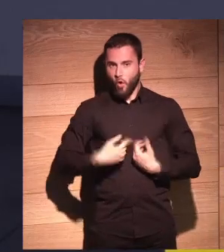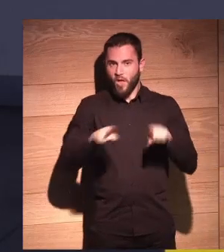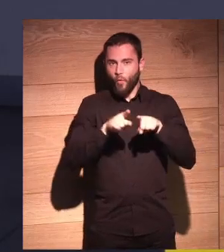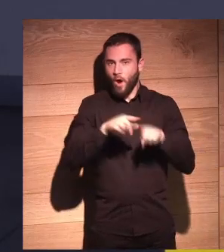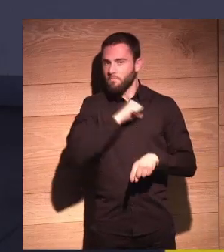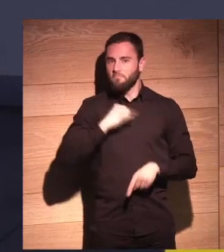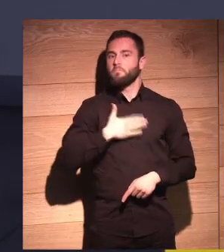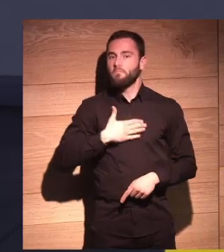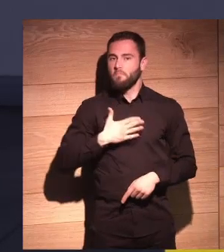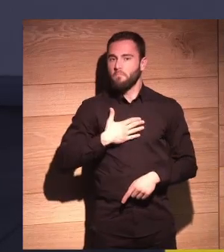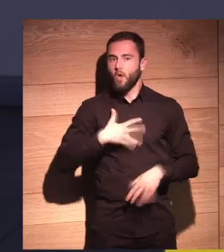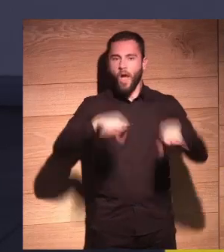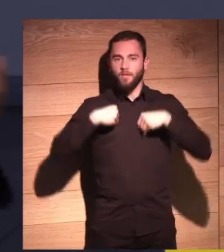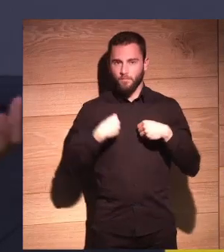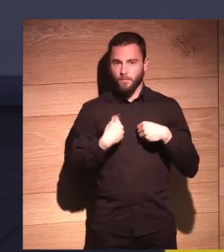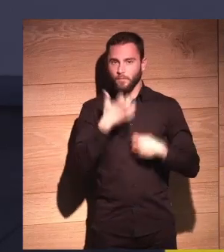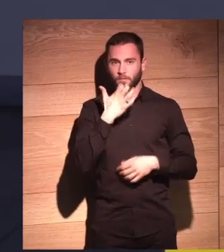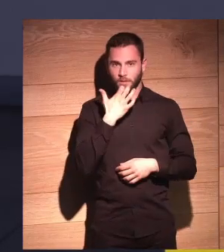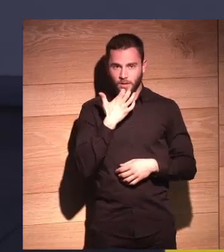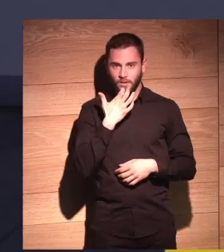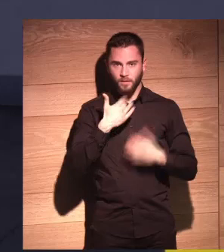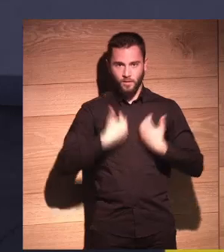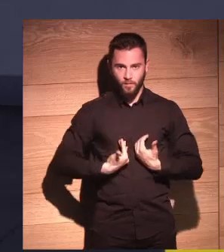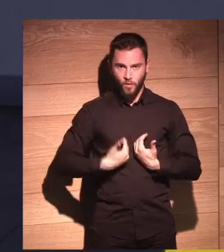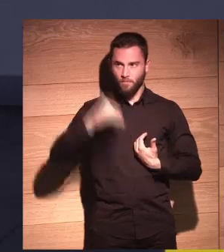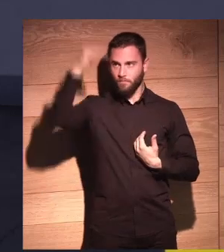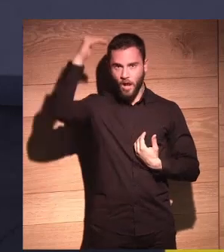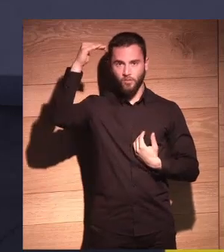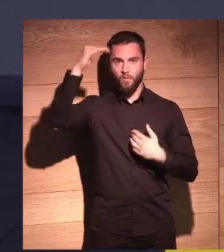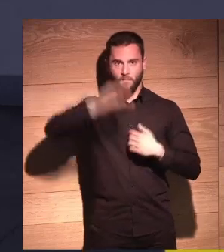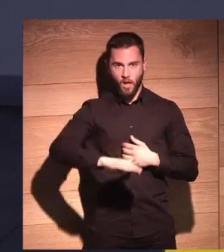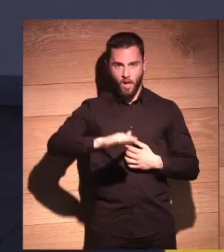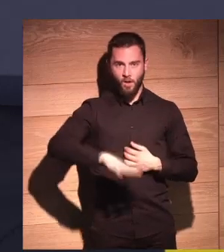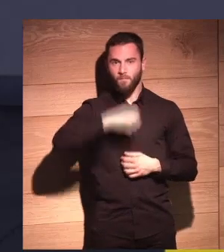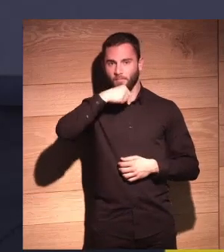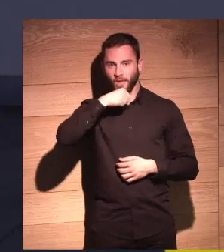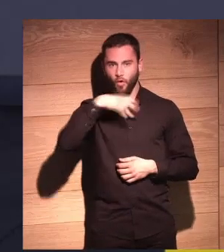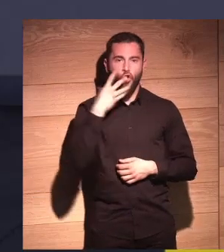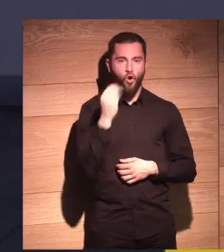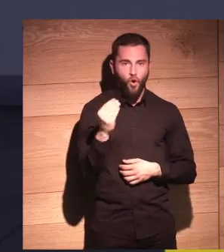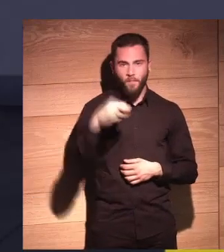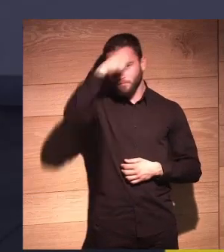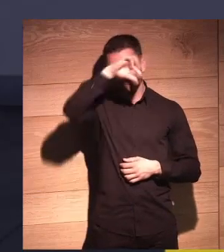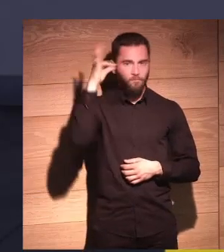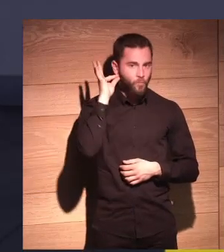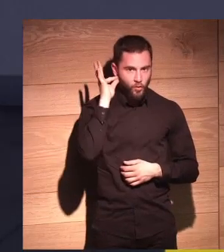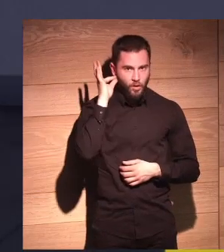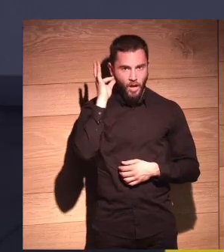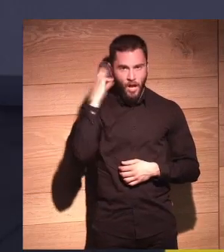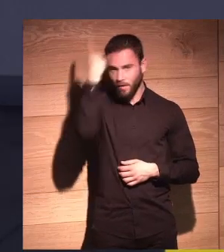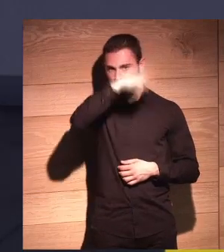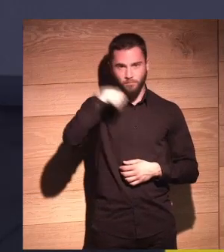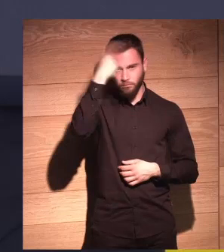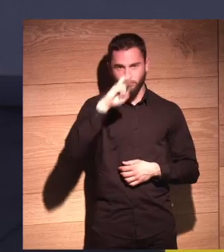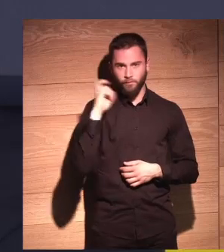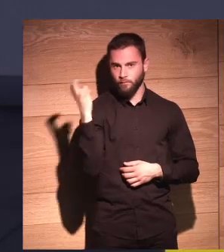Y eso puede suceder tanto si el cuerpo es alto, bajo, viejo, joven, hombre, mujer, de cualquier raza.